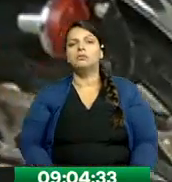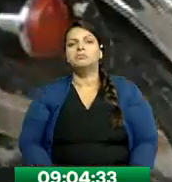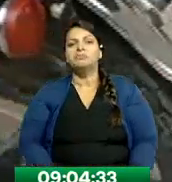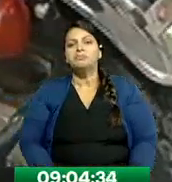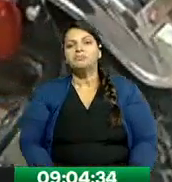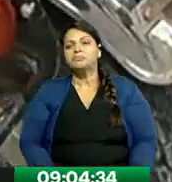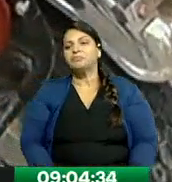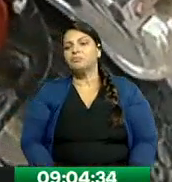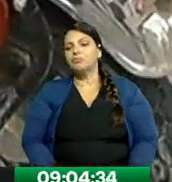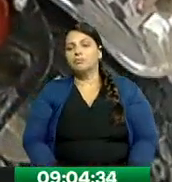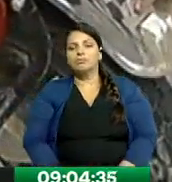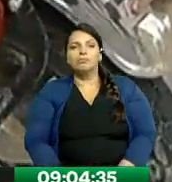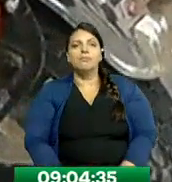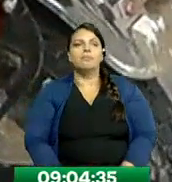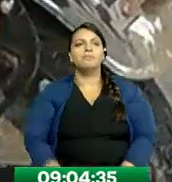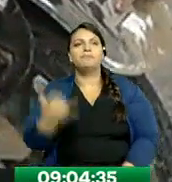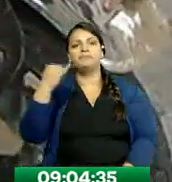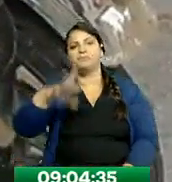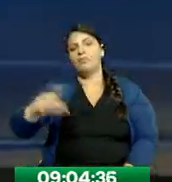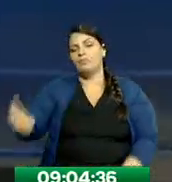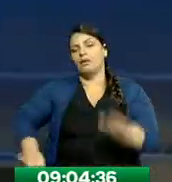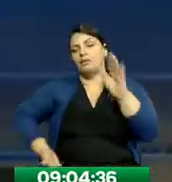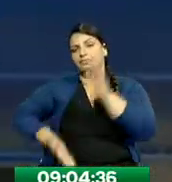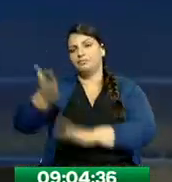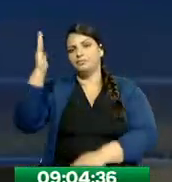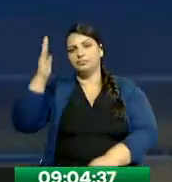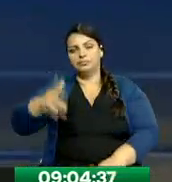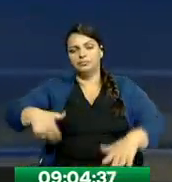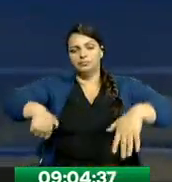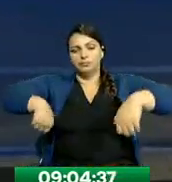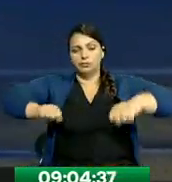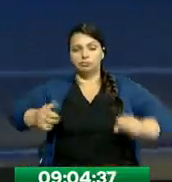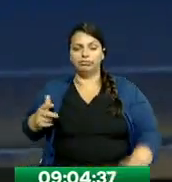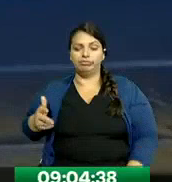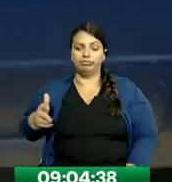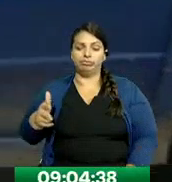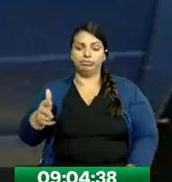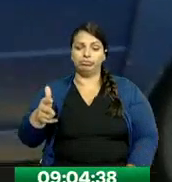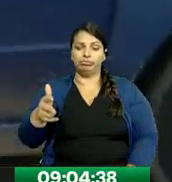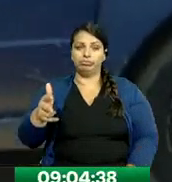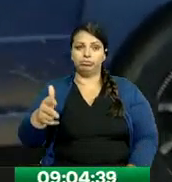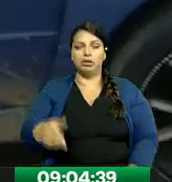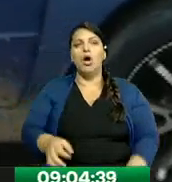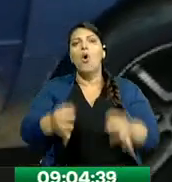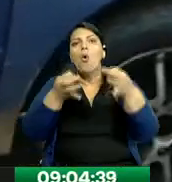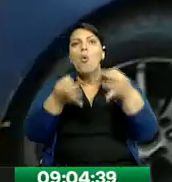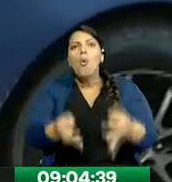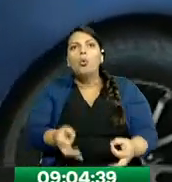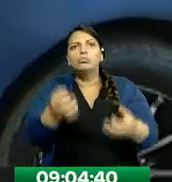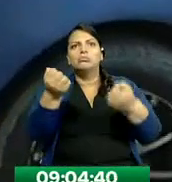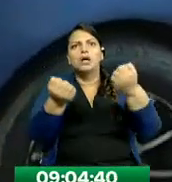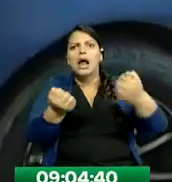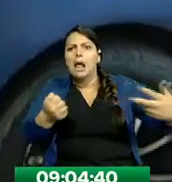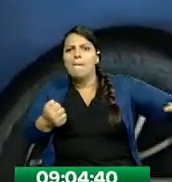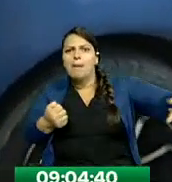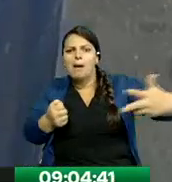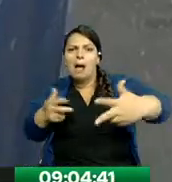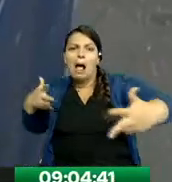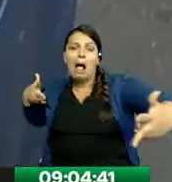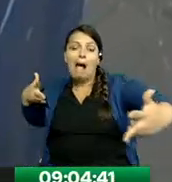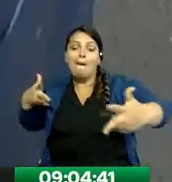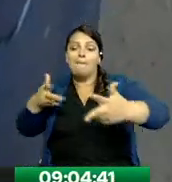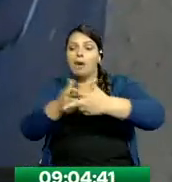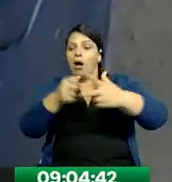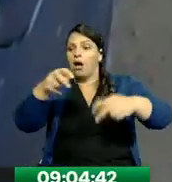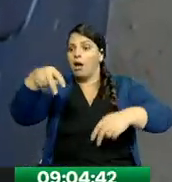manos. Pero al intentar huir, los delincuentes se chocaron con este carro que salía del sector. Ellos cayeron al piso